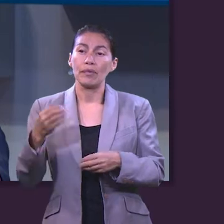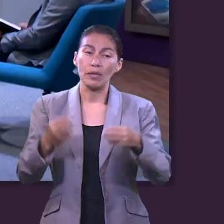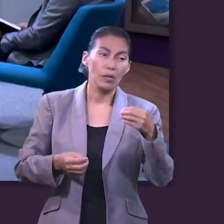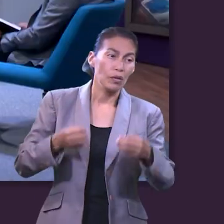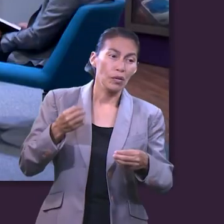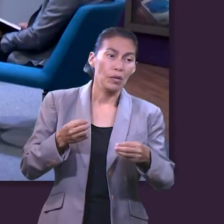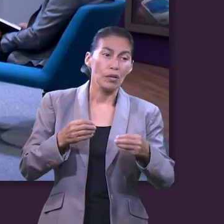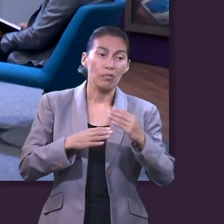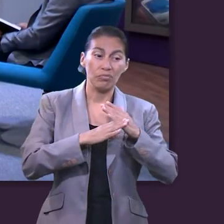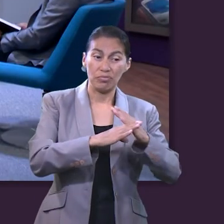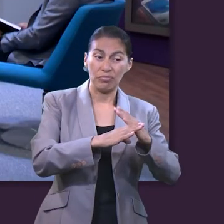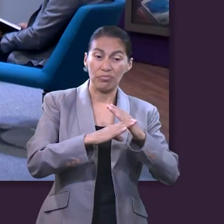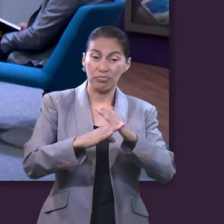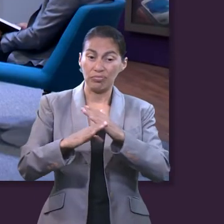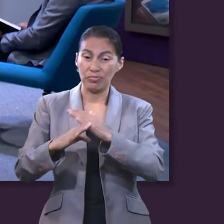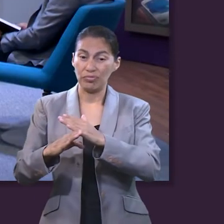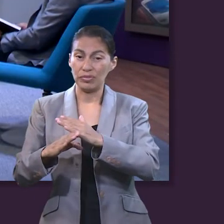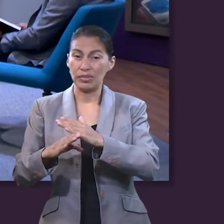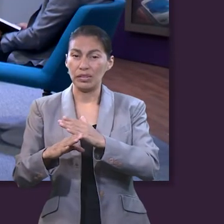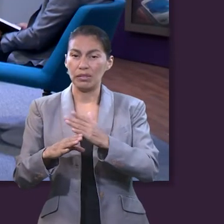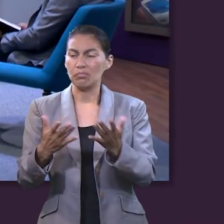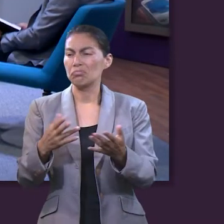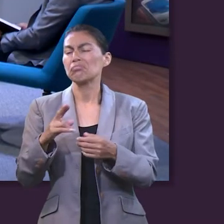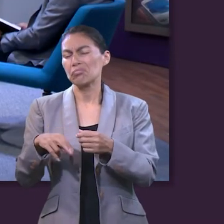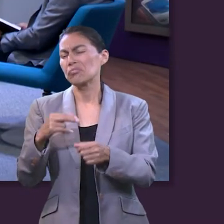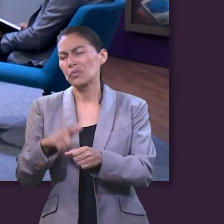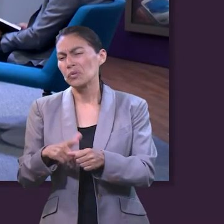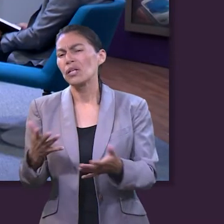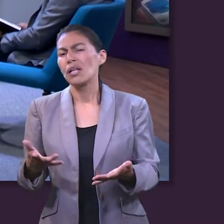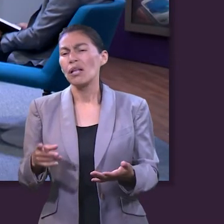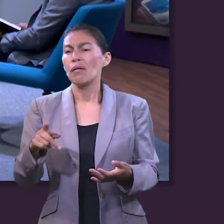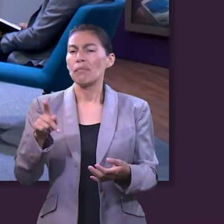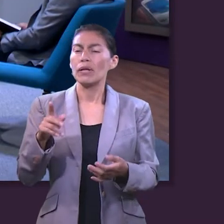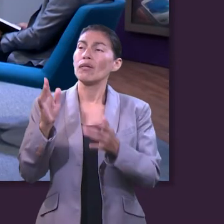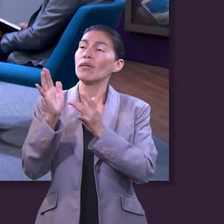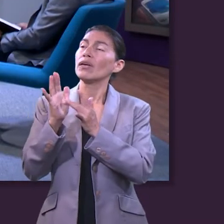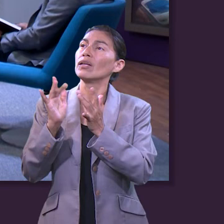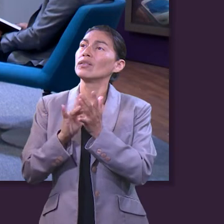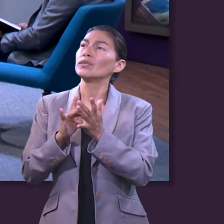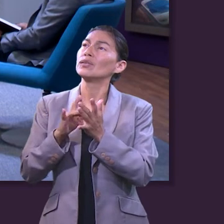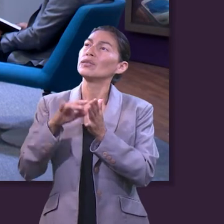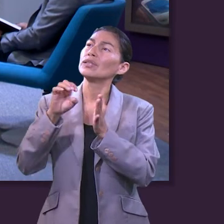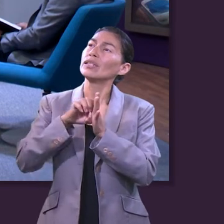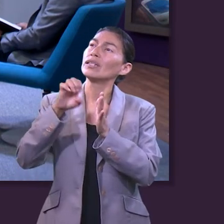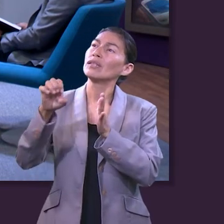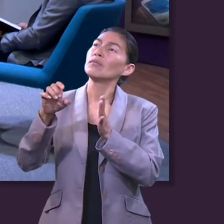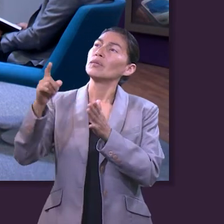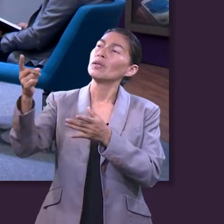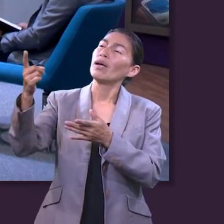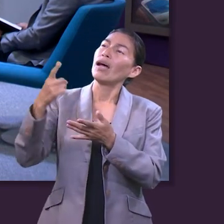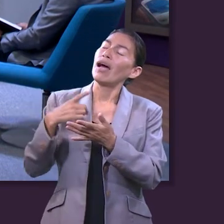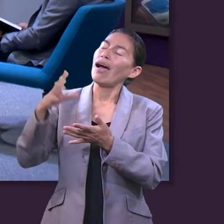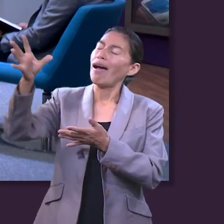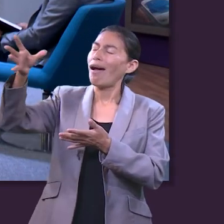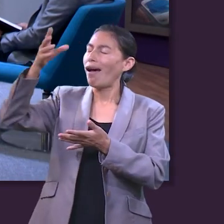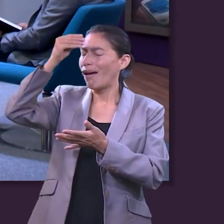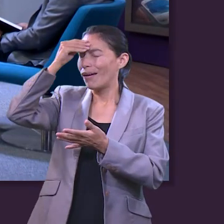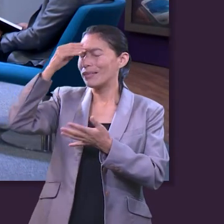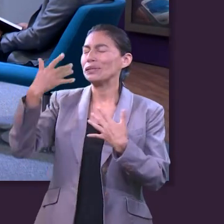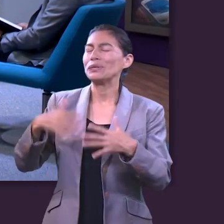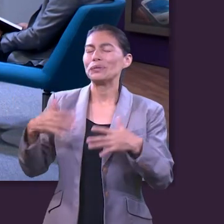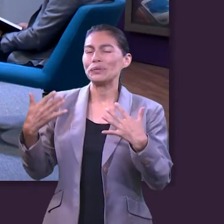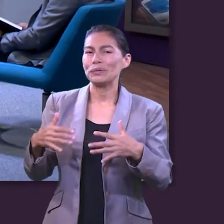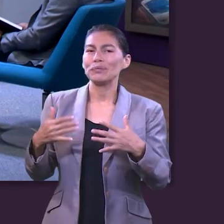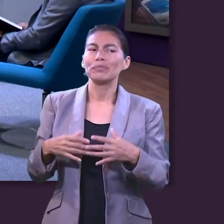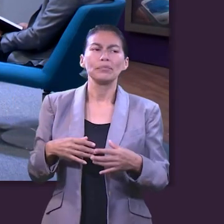a actuar diferente y el juicio, la discriminación van a ser cosas que naturalmente va a afrontar, pero podemos tomar a